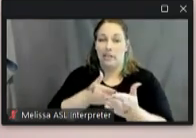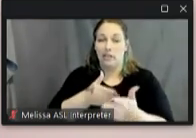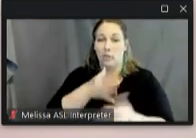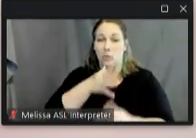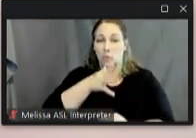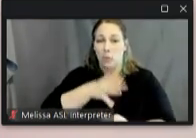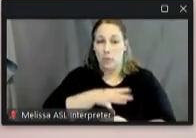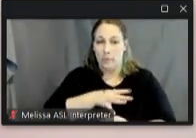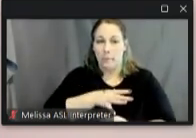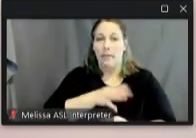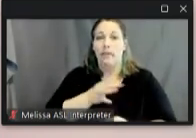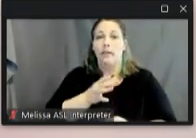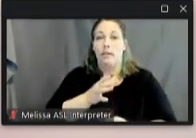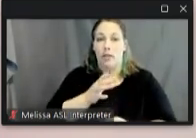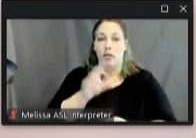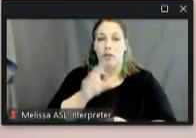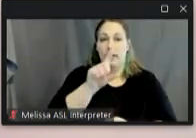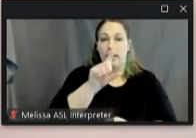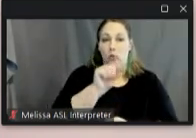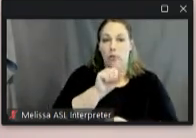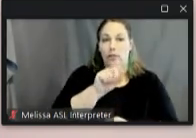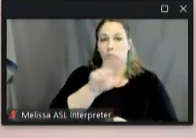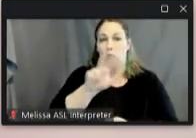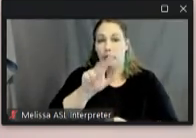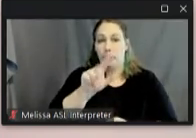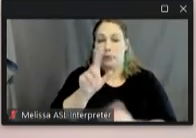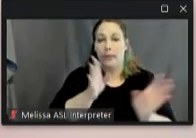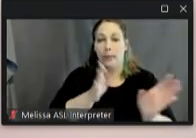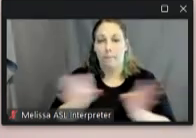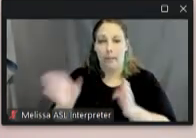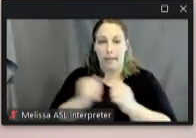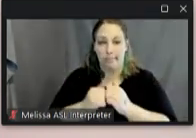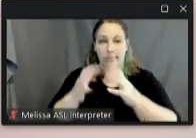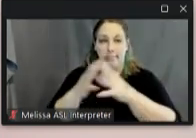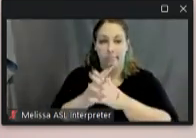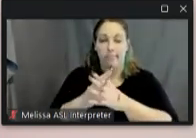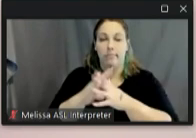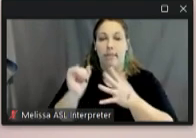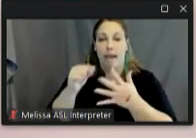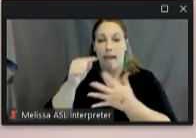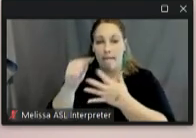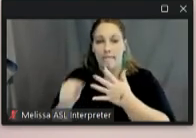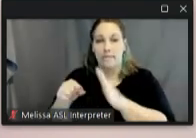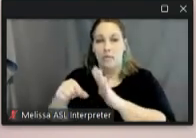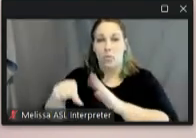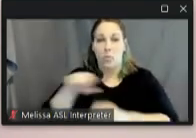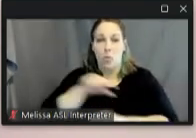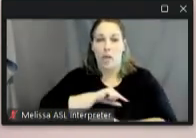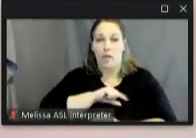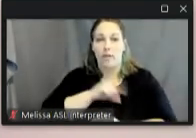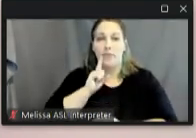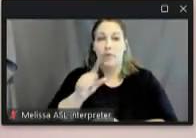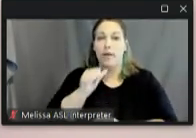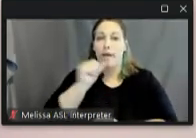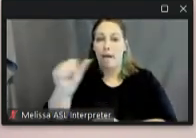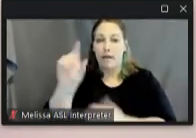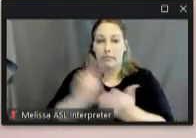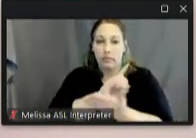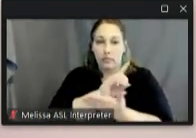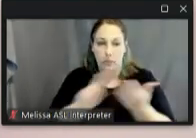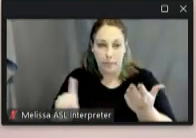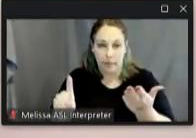las instituciones competentes realicen la publicación de datos que evidencien las violaciones interseccionales contra las